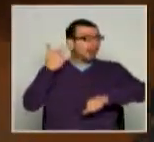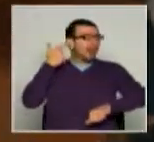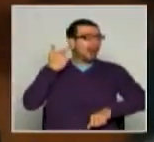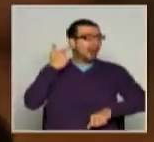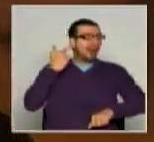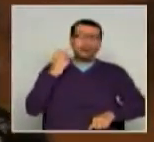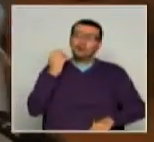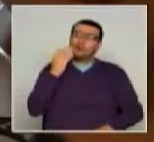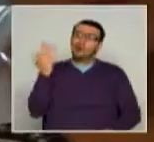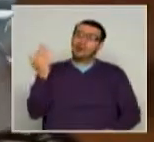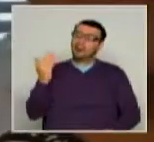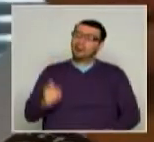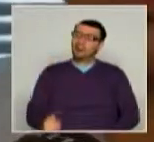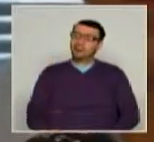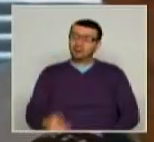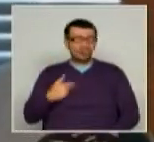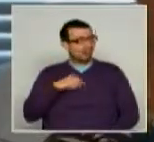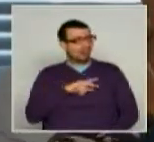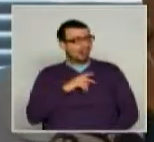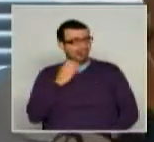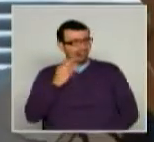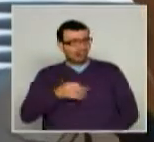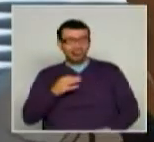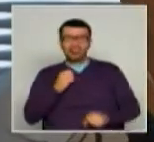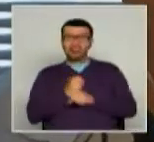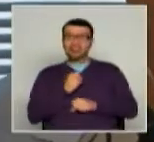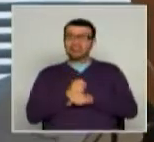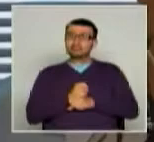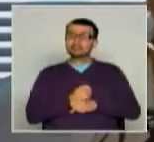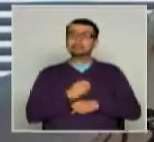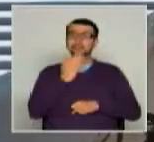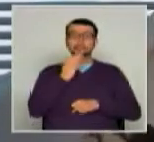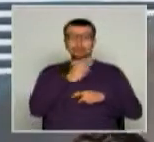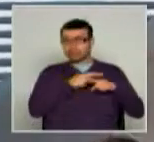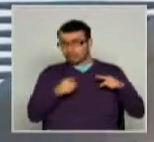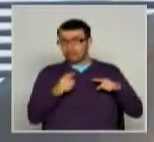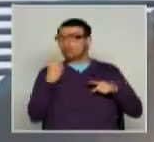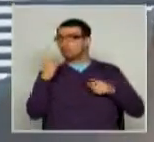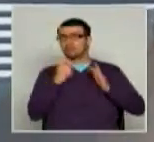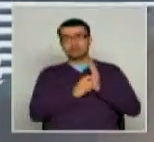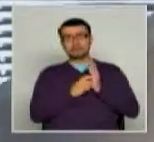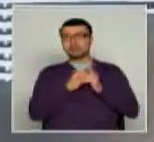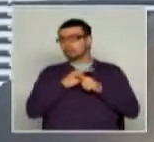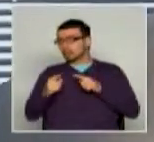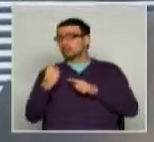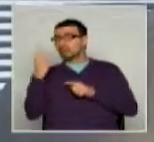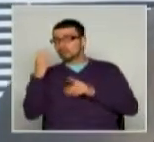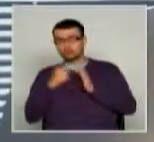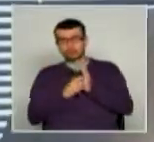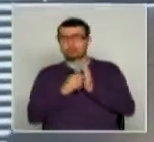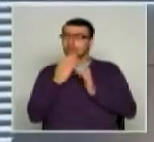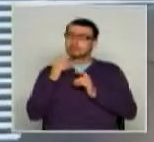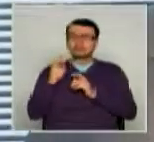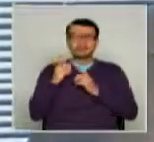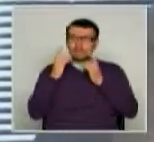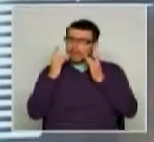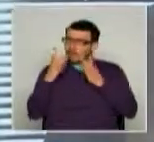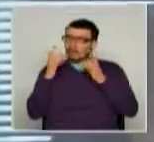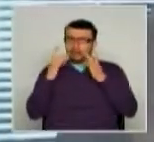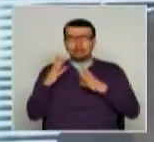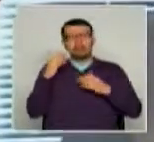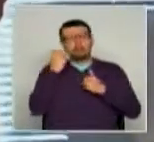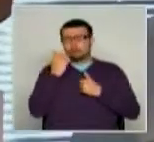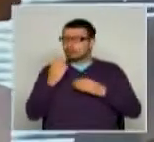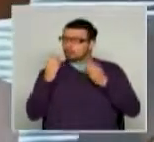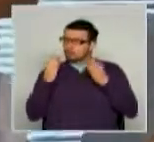puesto? Ordinariamente nosotros trabajamos una sesión cada semana. Si el paciente tiene una patología demasiado crónica,